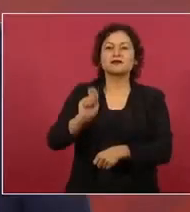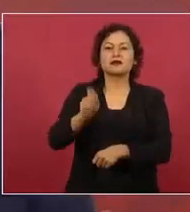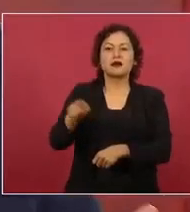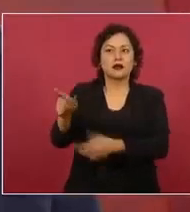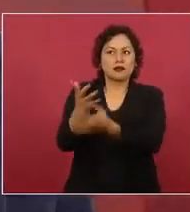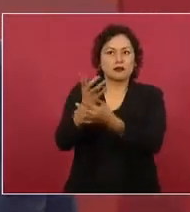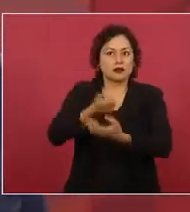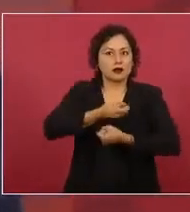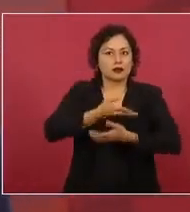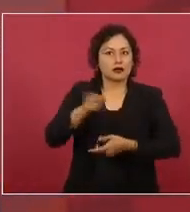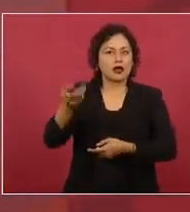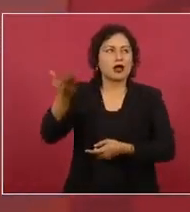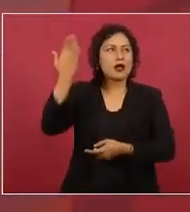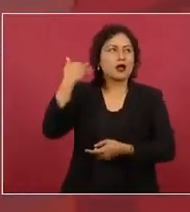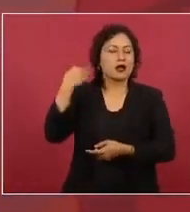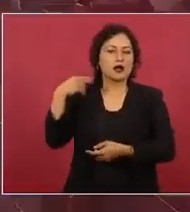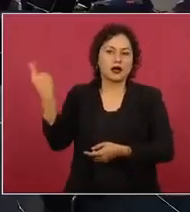Que recibió órdenes